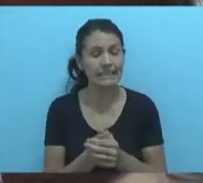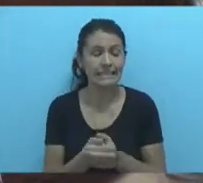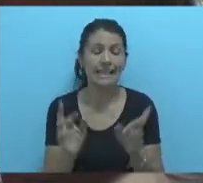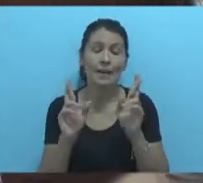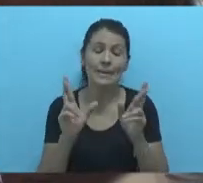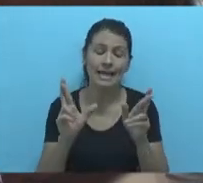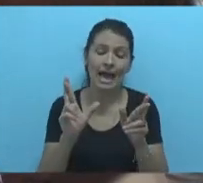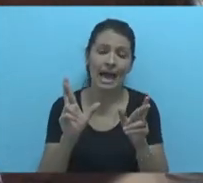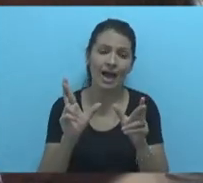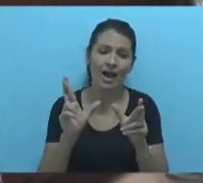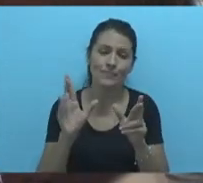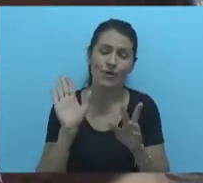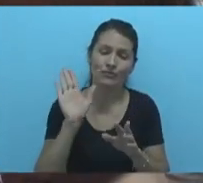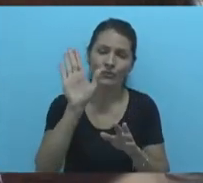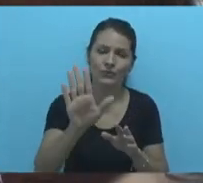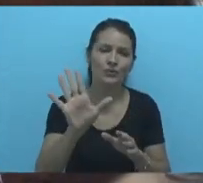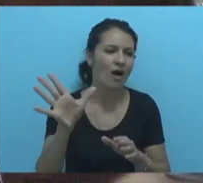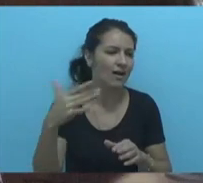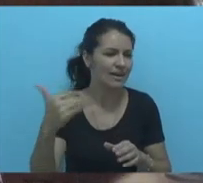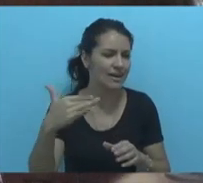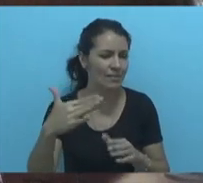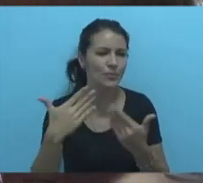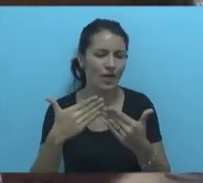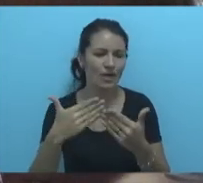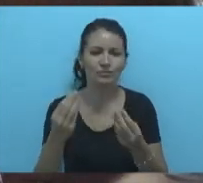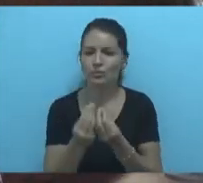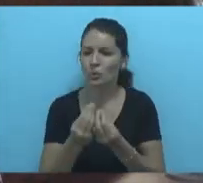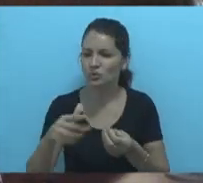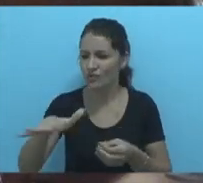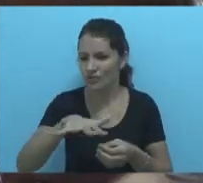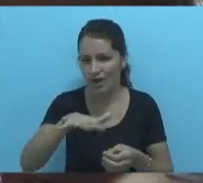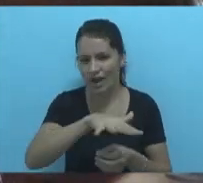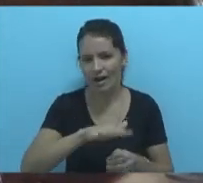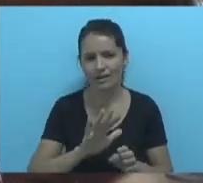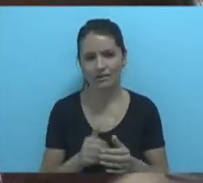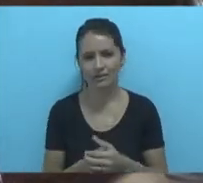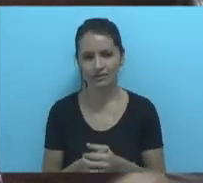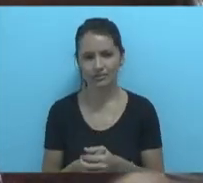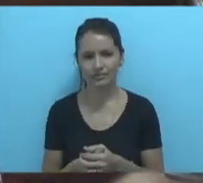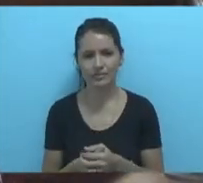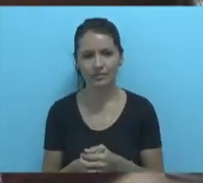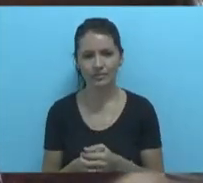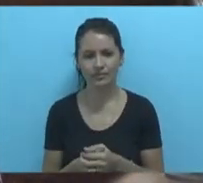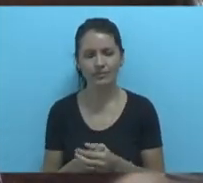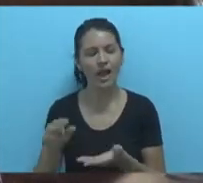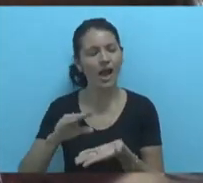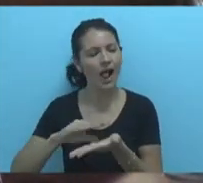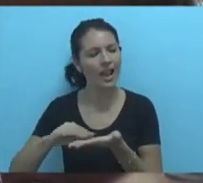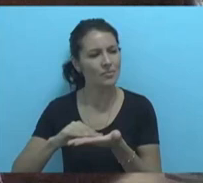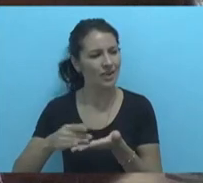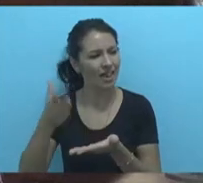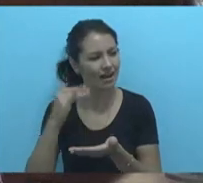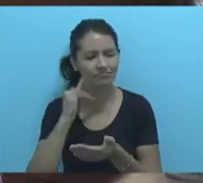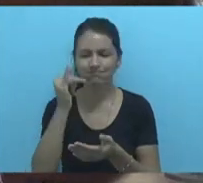y a partir también de la sanción de este mensaje sean muchos más. Bueno, Damaris creo que ha dado un montón de información que creo